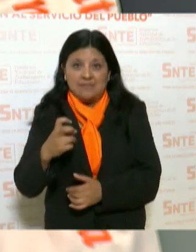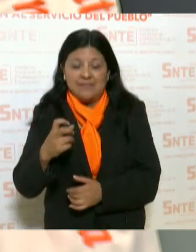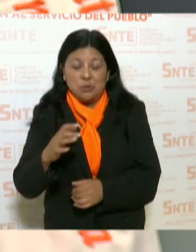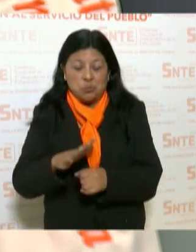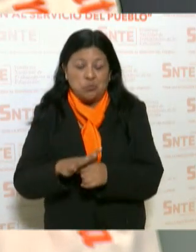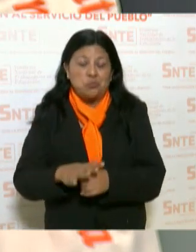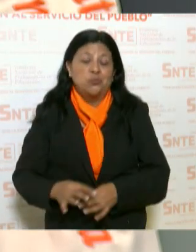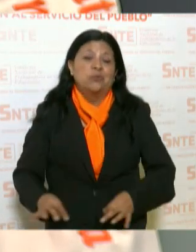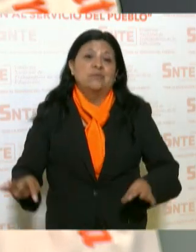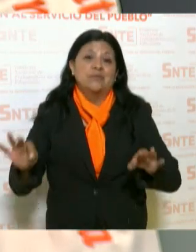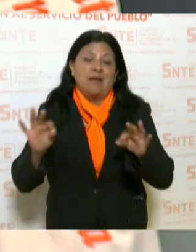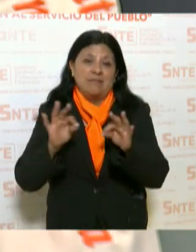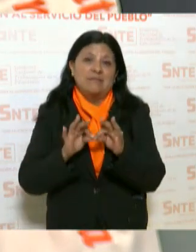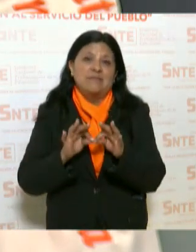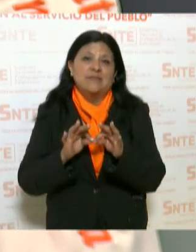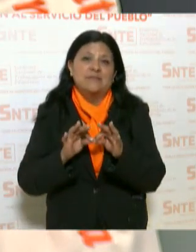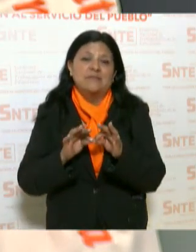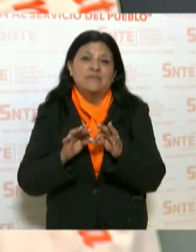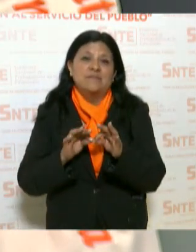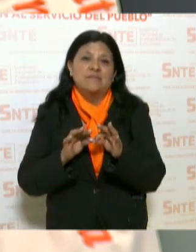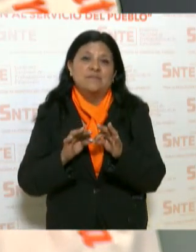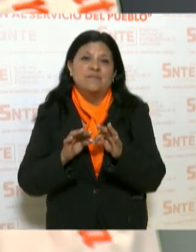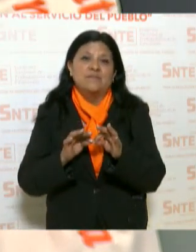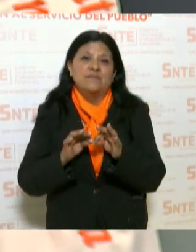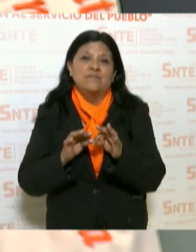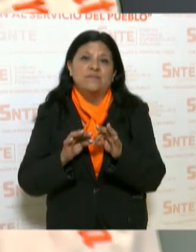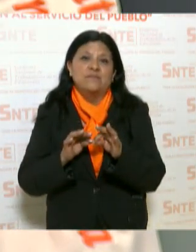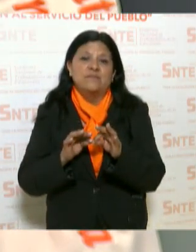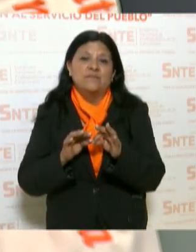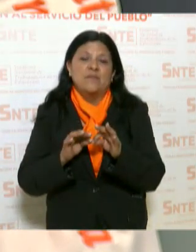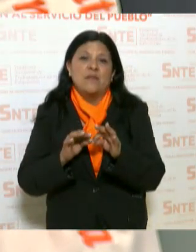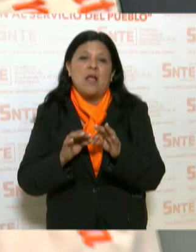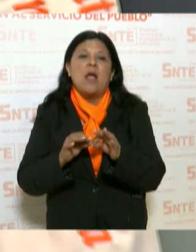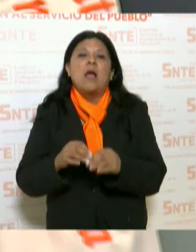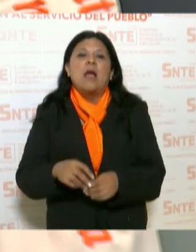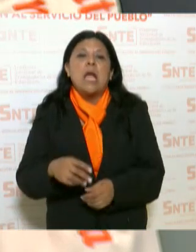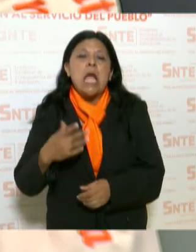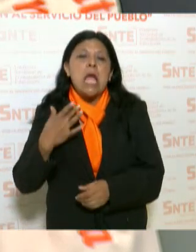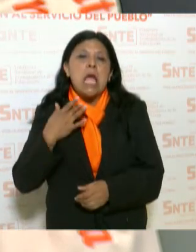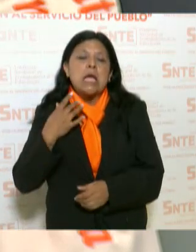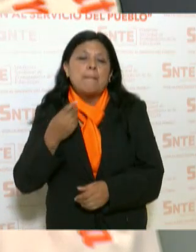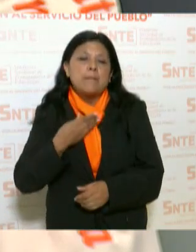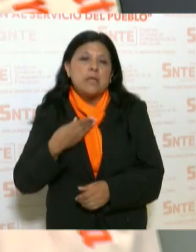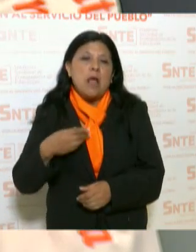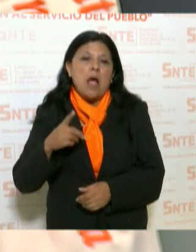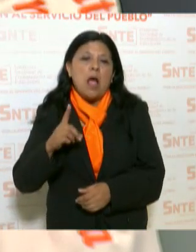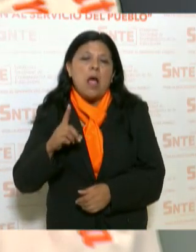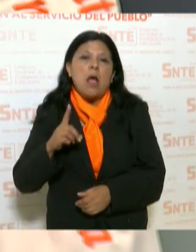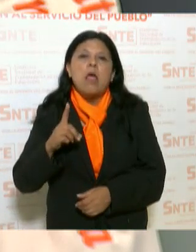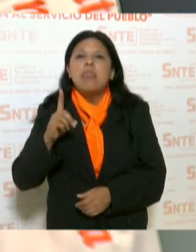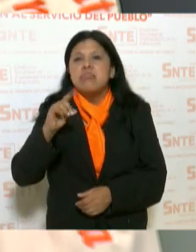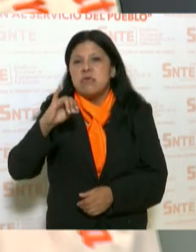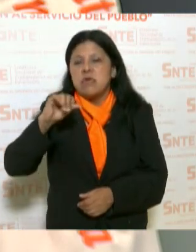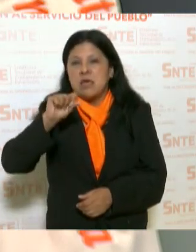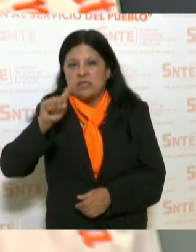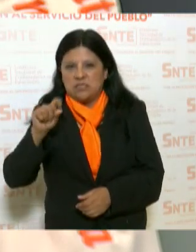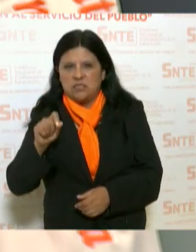Antes ese dictador Porfirio Díaz, que apostó no